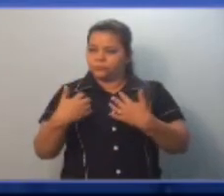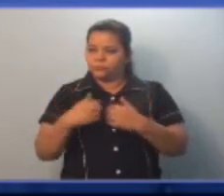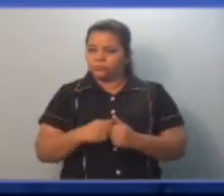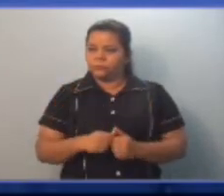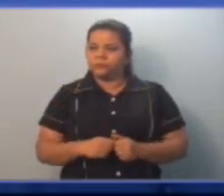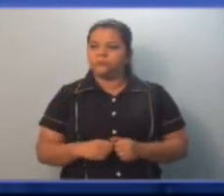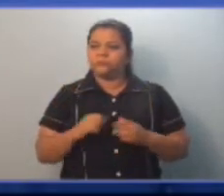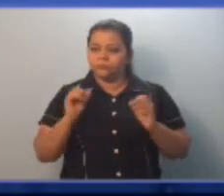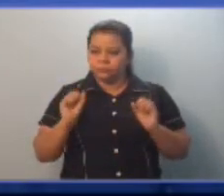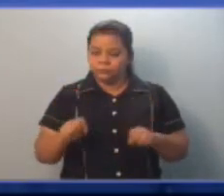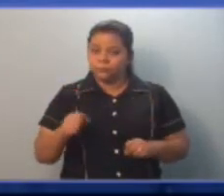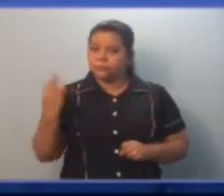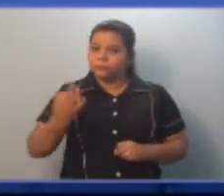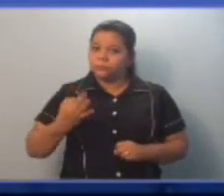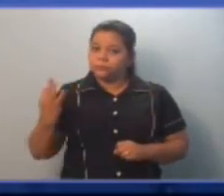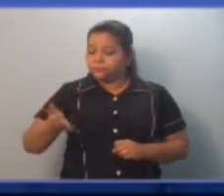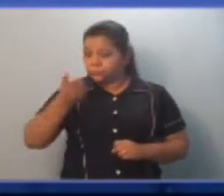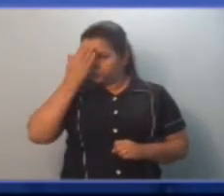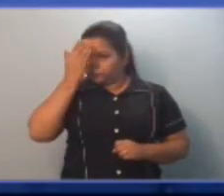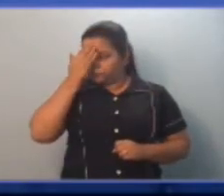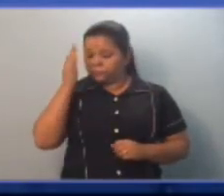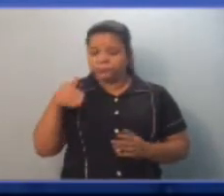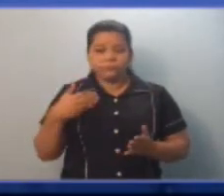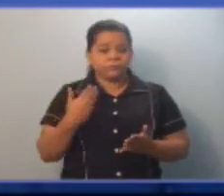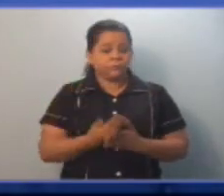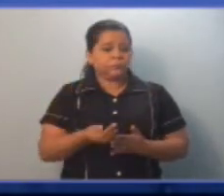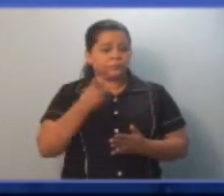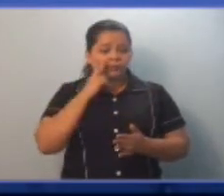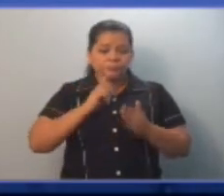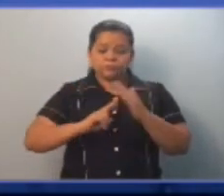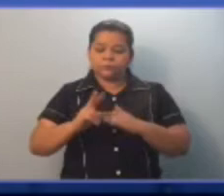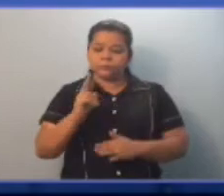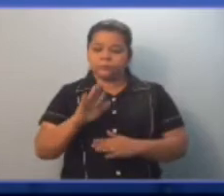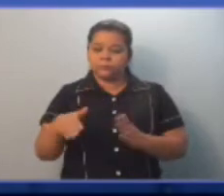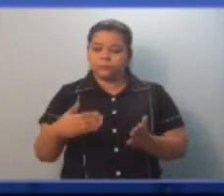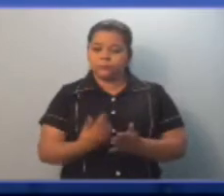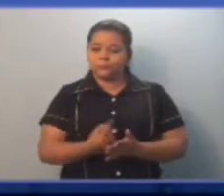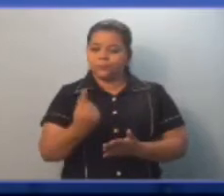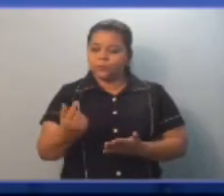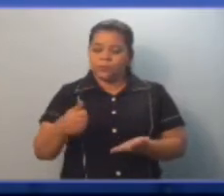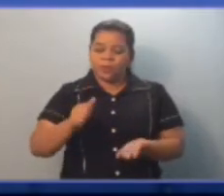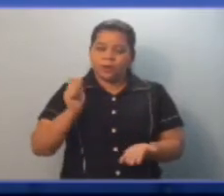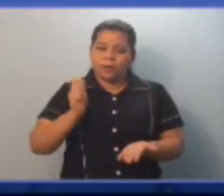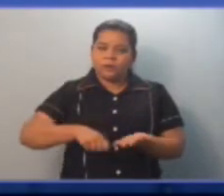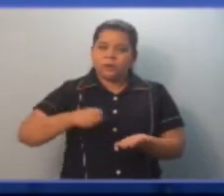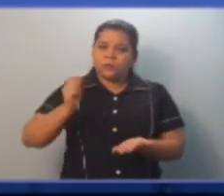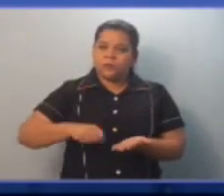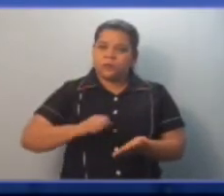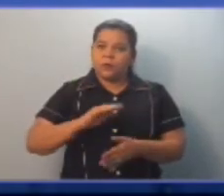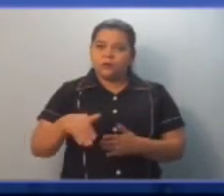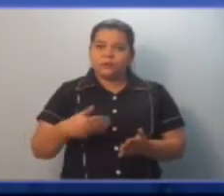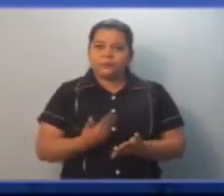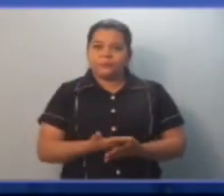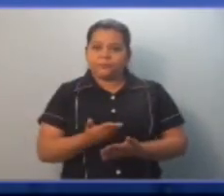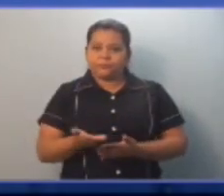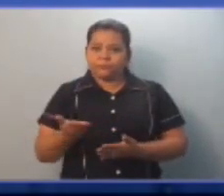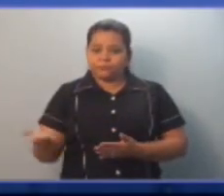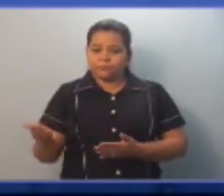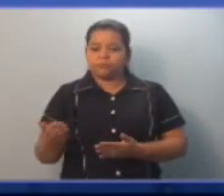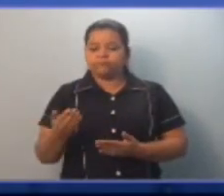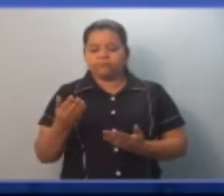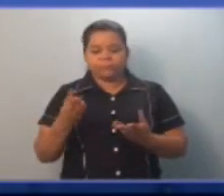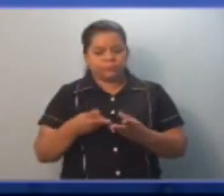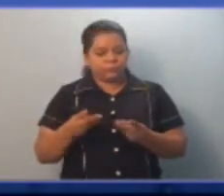Tienen que saber cuáles son las posiciones y las visiones que tiene cada juez con respecto a determinados asuntos que a diario se